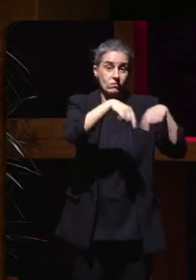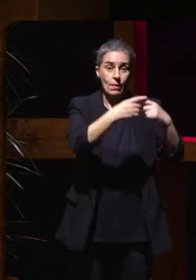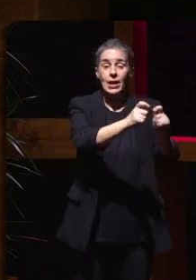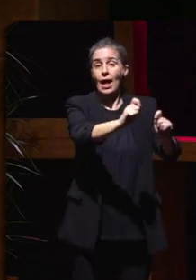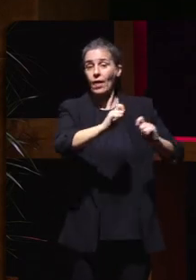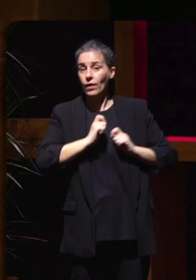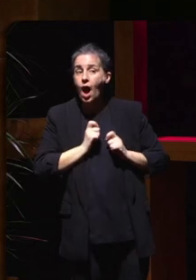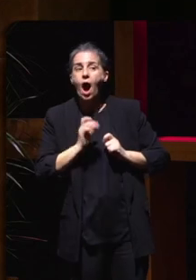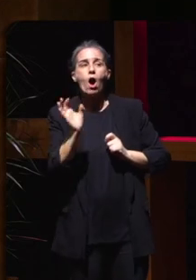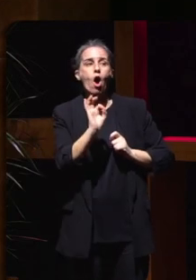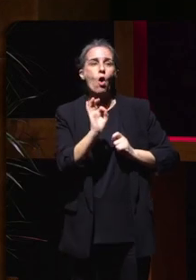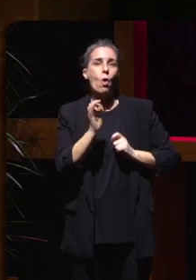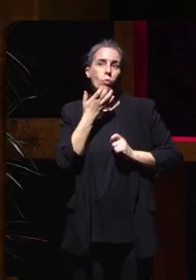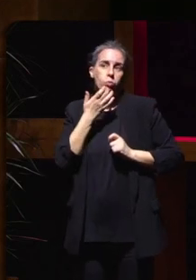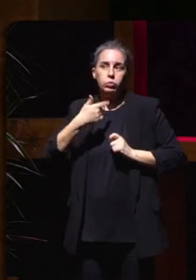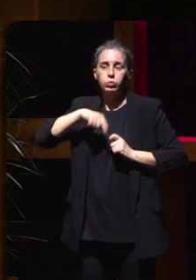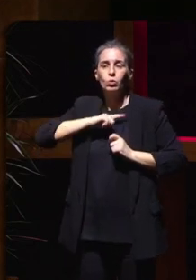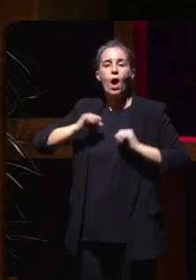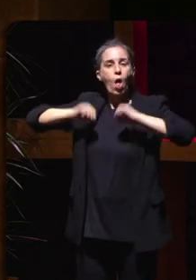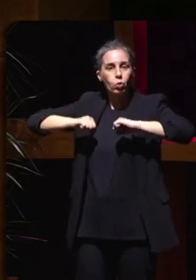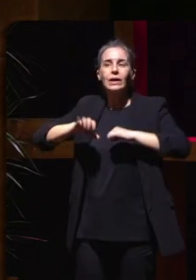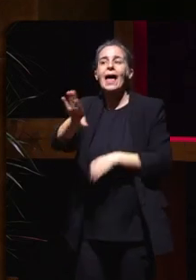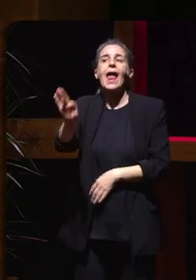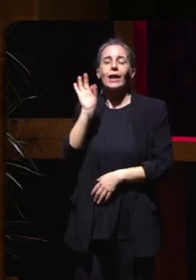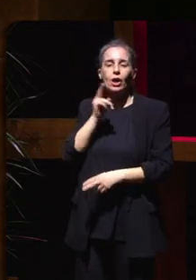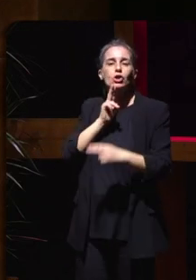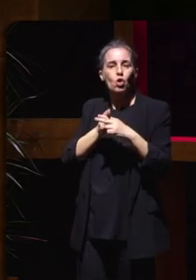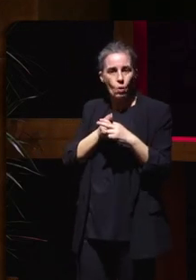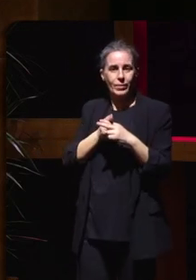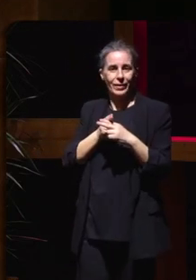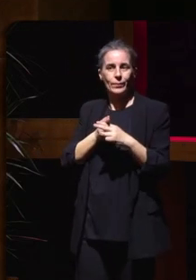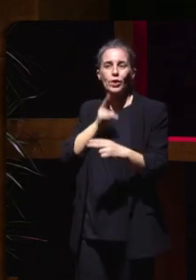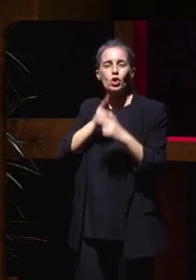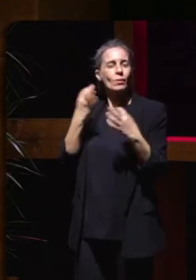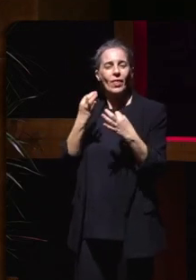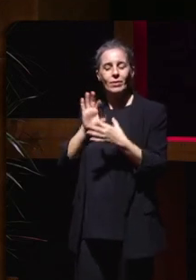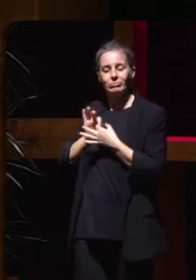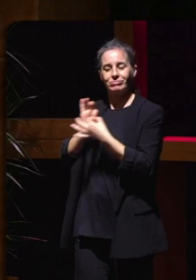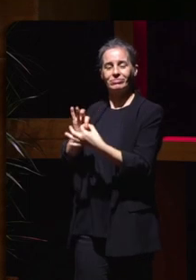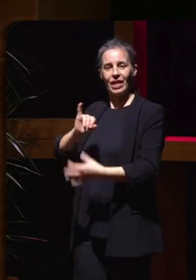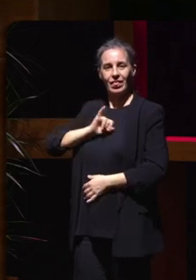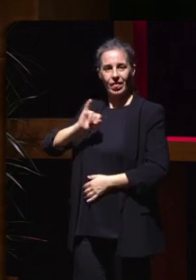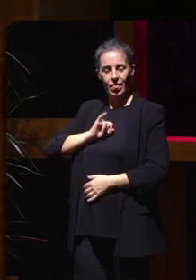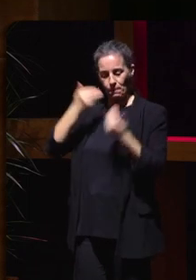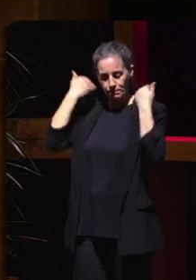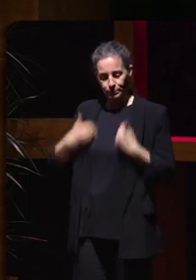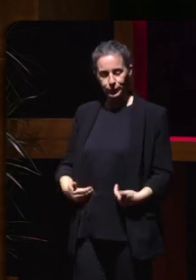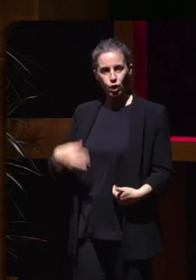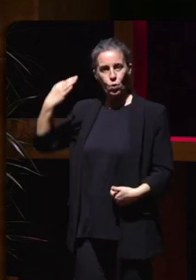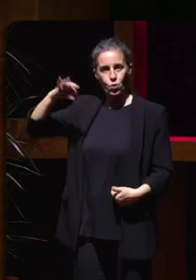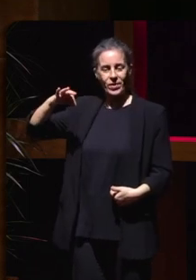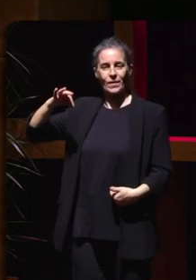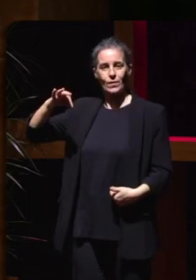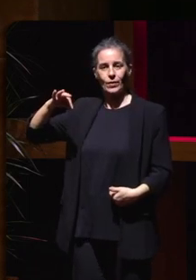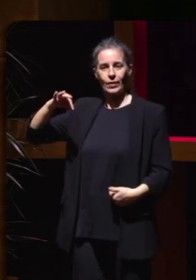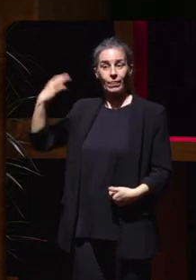poníamos unos de adultas o qué sé ya no un nombre que nos identifica a nos como mueller es como personas únicas y por